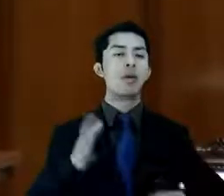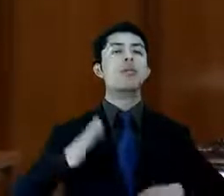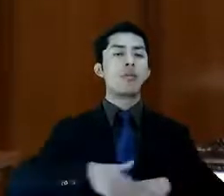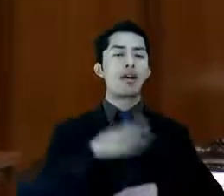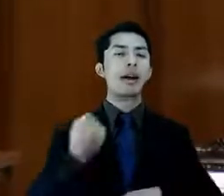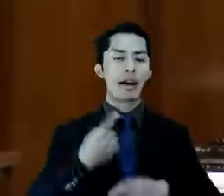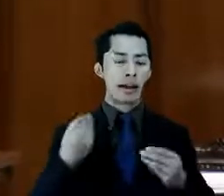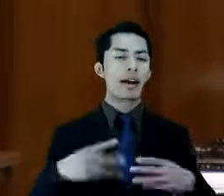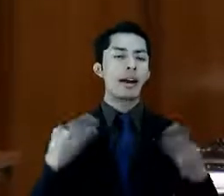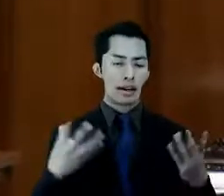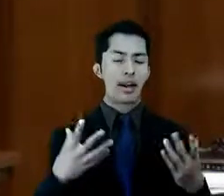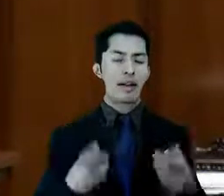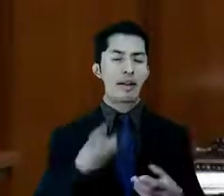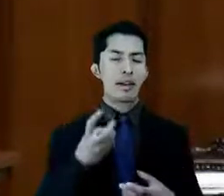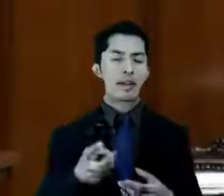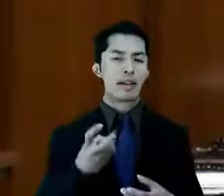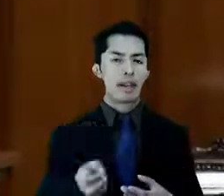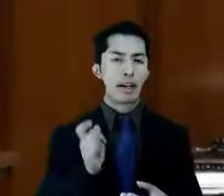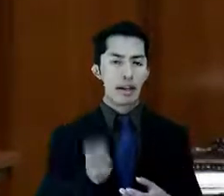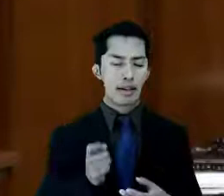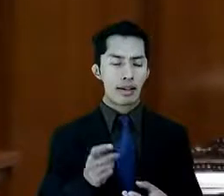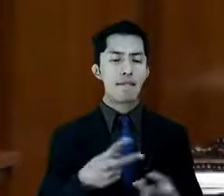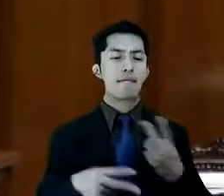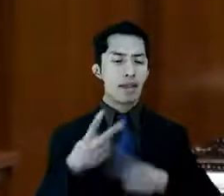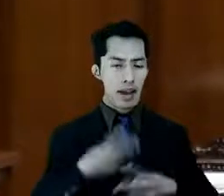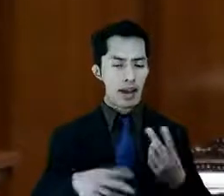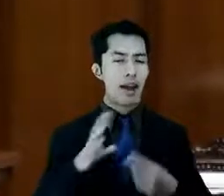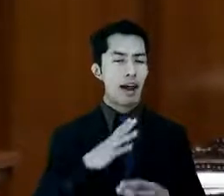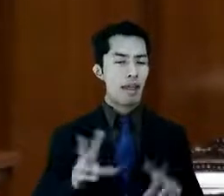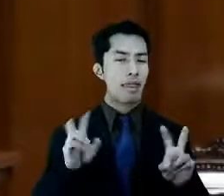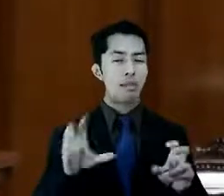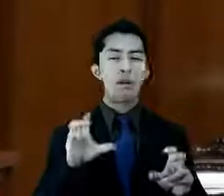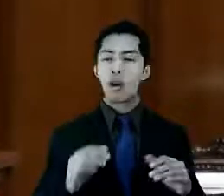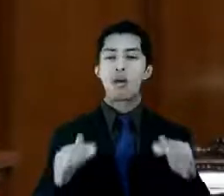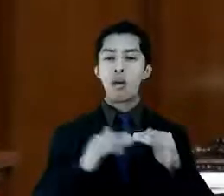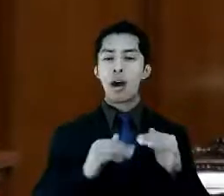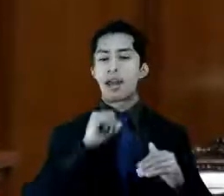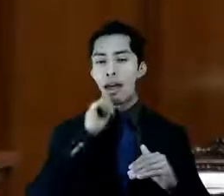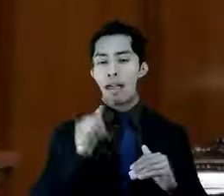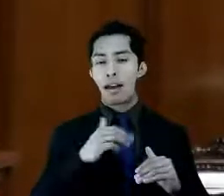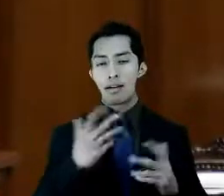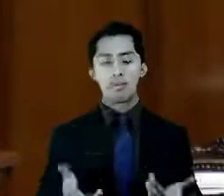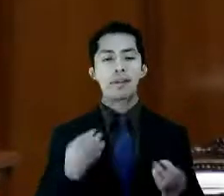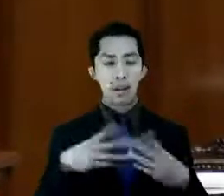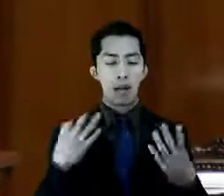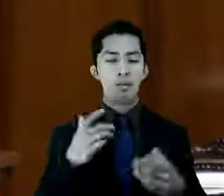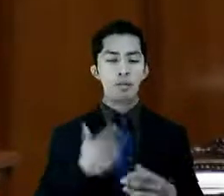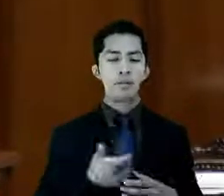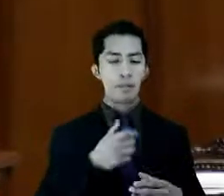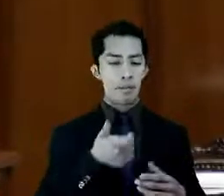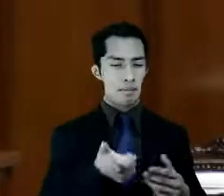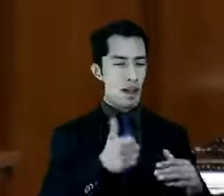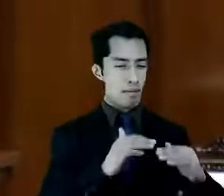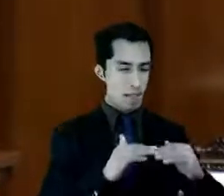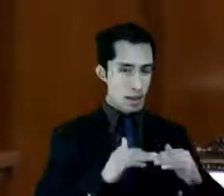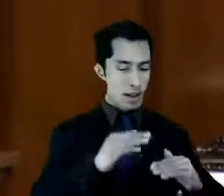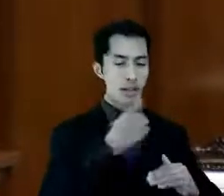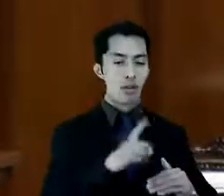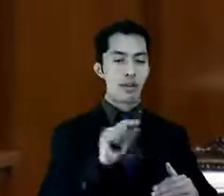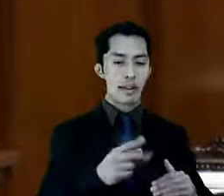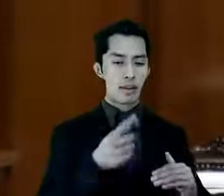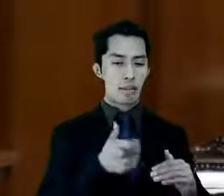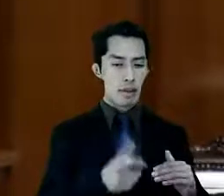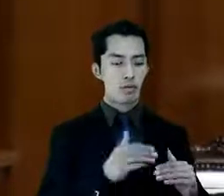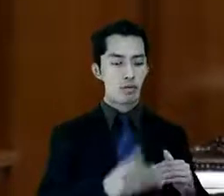supuesto que esto también genera un tema de desigualdad. Y sin duda alguna, el salario mínimo es un factor de